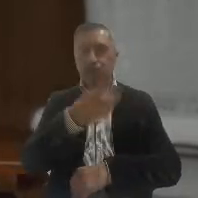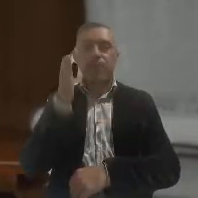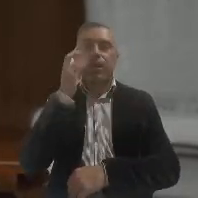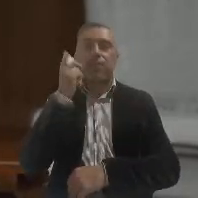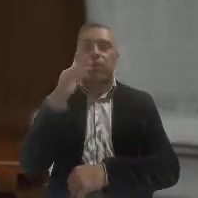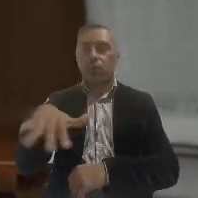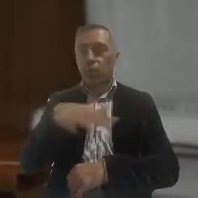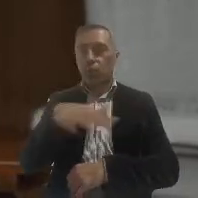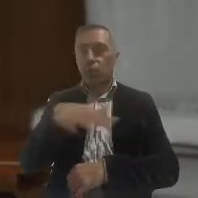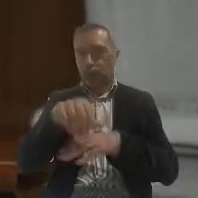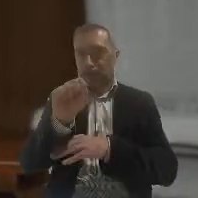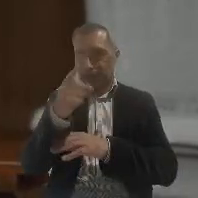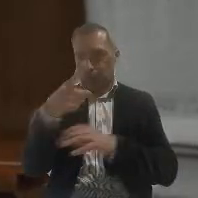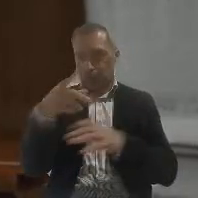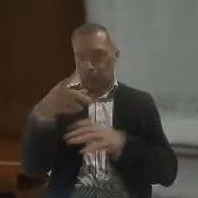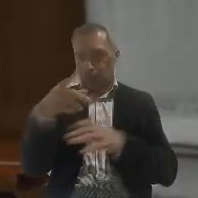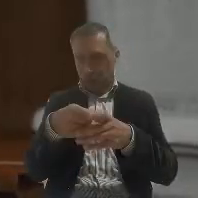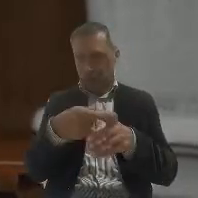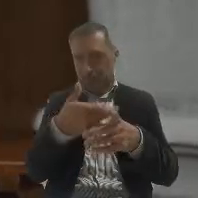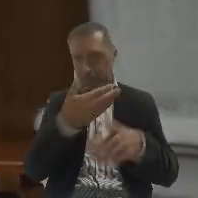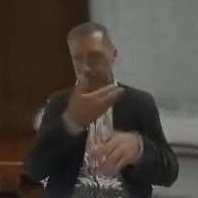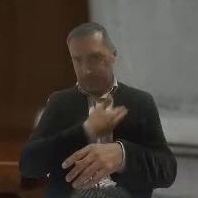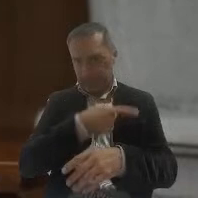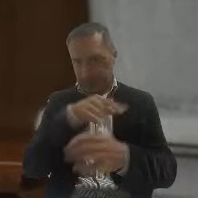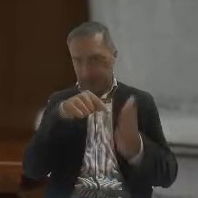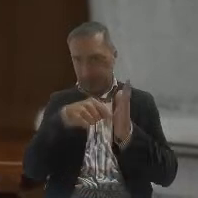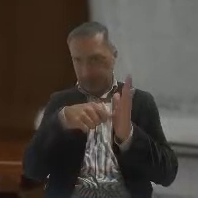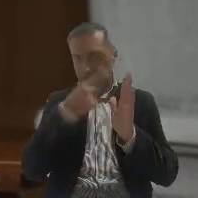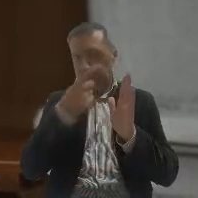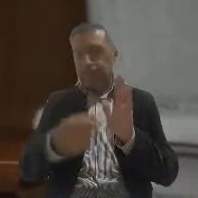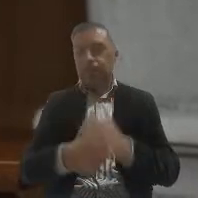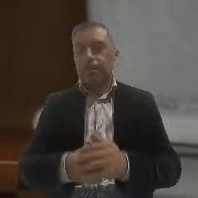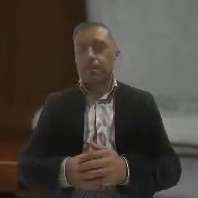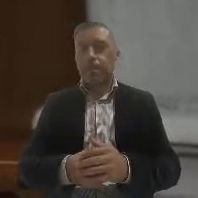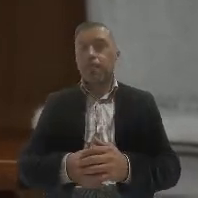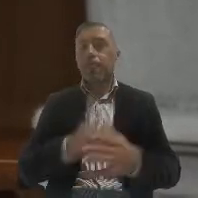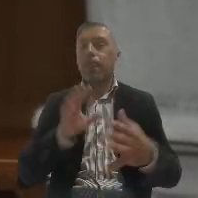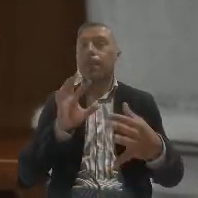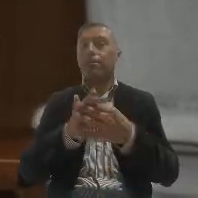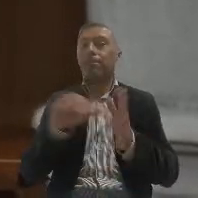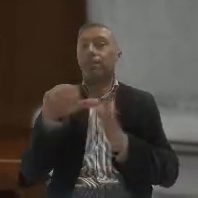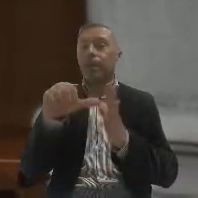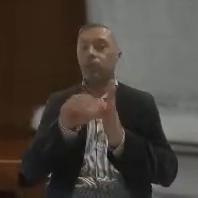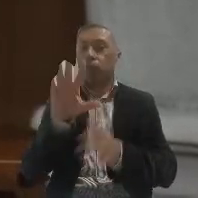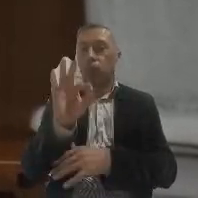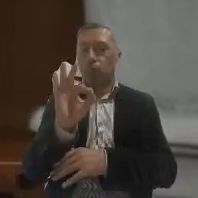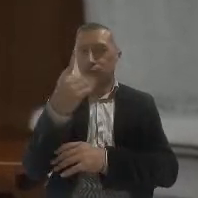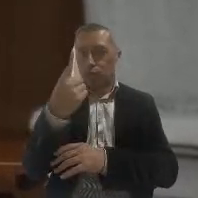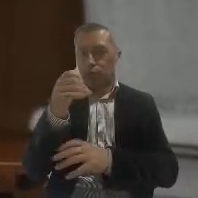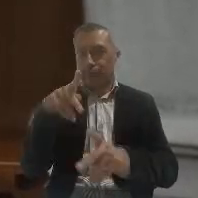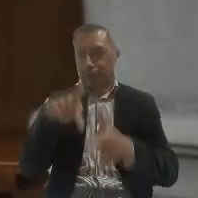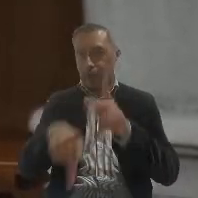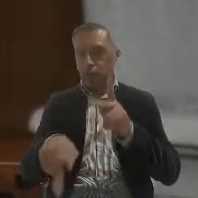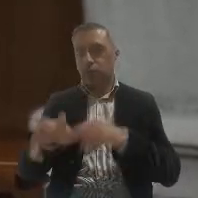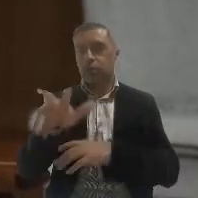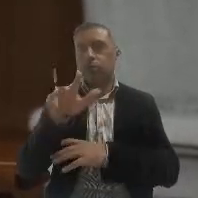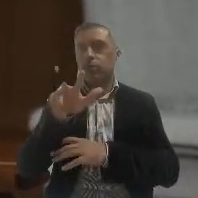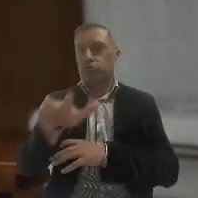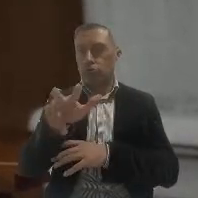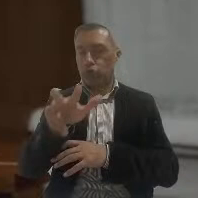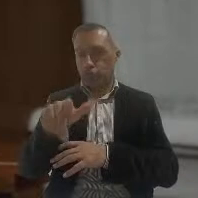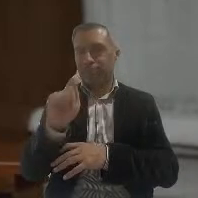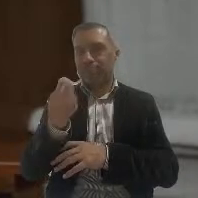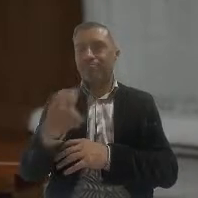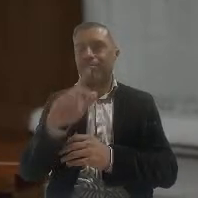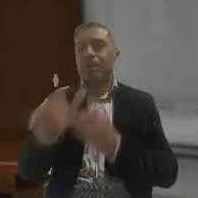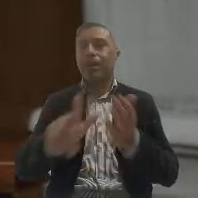México, presente. A fin de dar cumplimiento al artículo 41, fracción 18ª de la